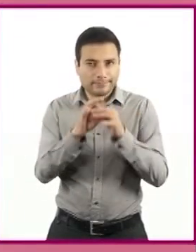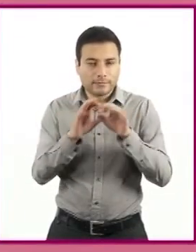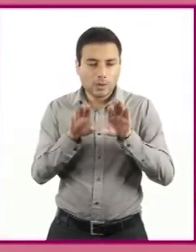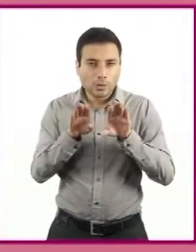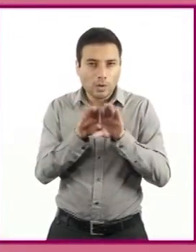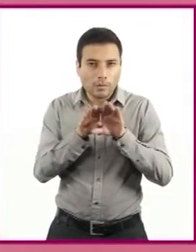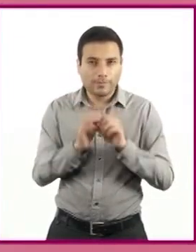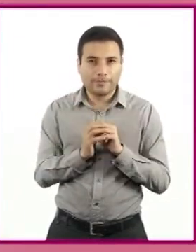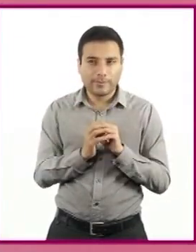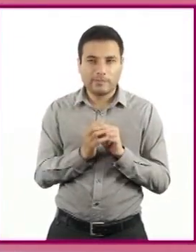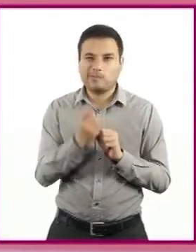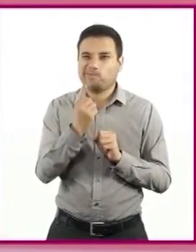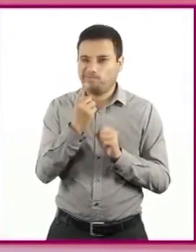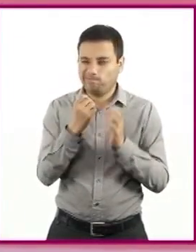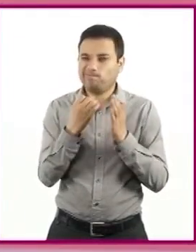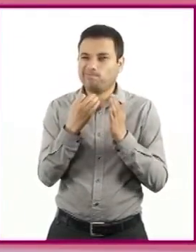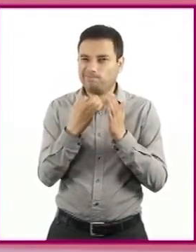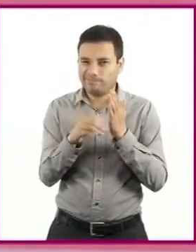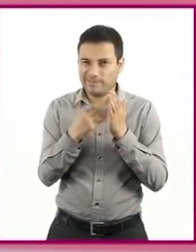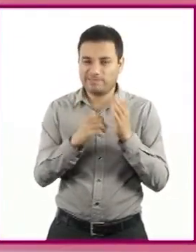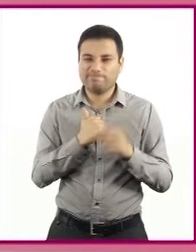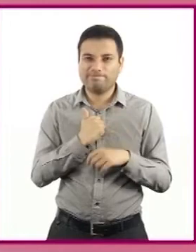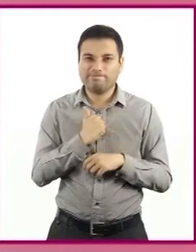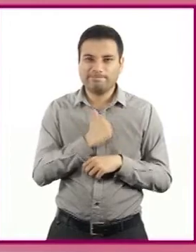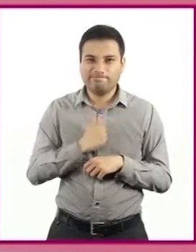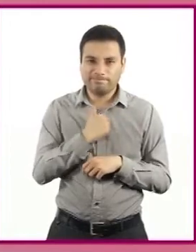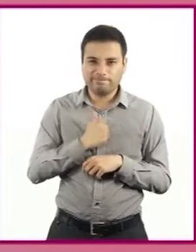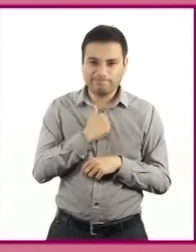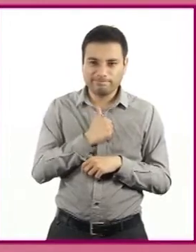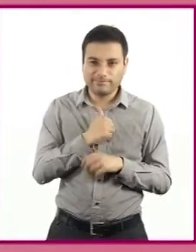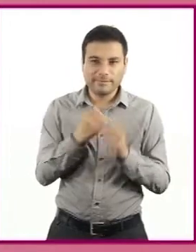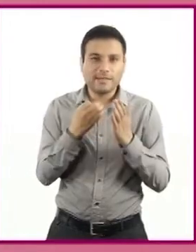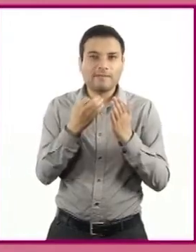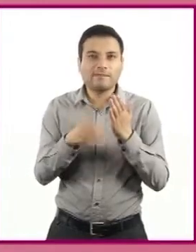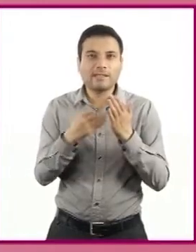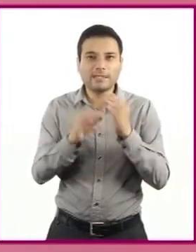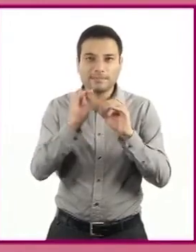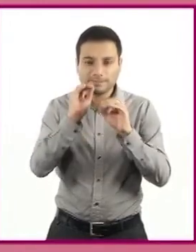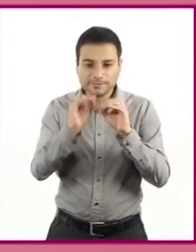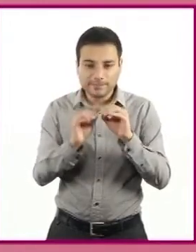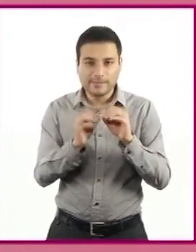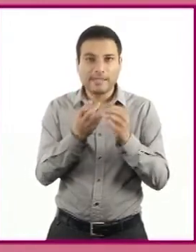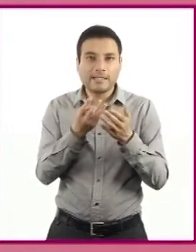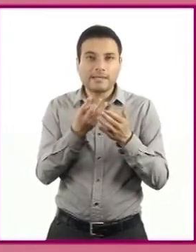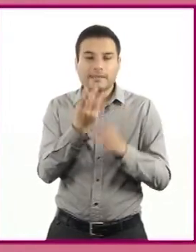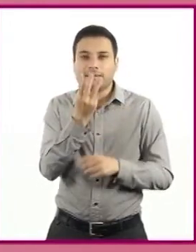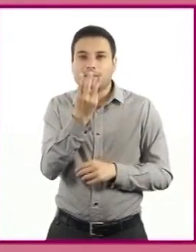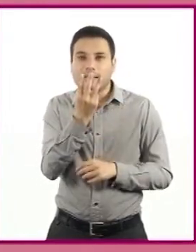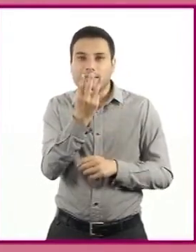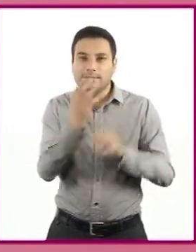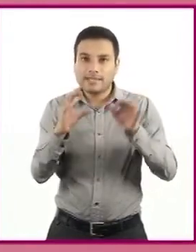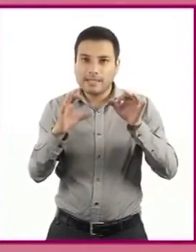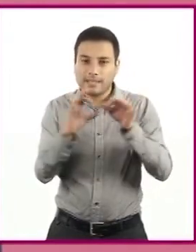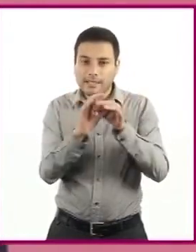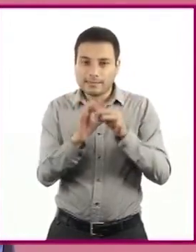cúbico tiene una limitante. No es útil para representar un triple enlace como el monóxido de